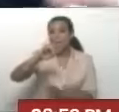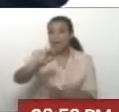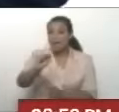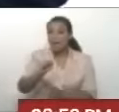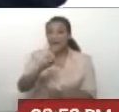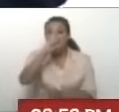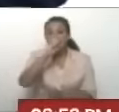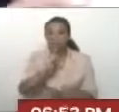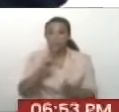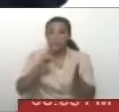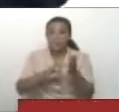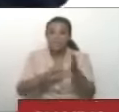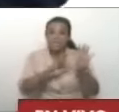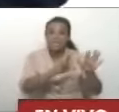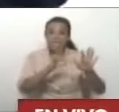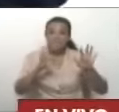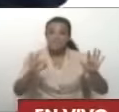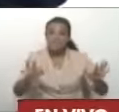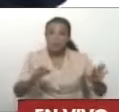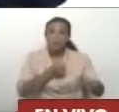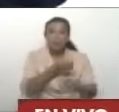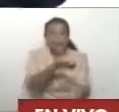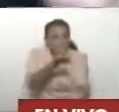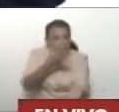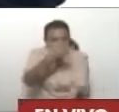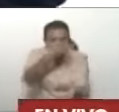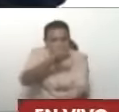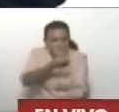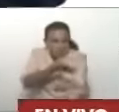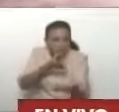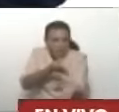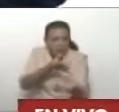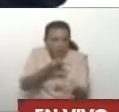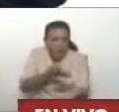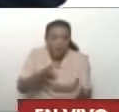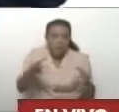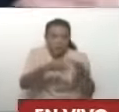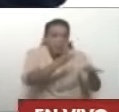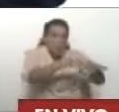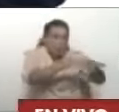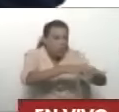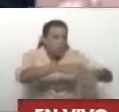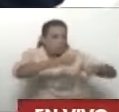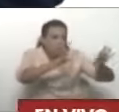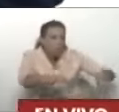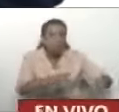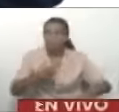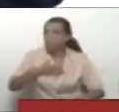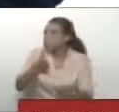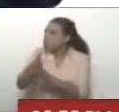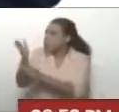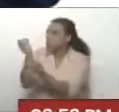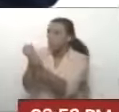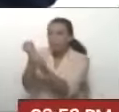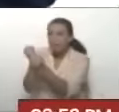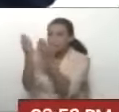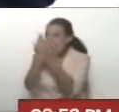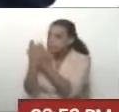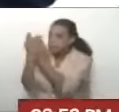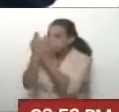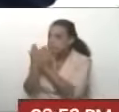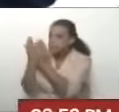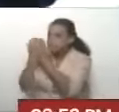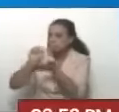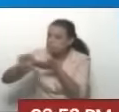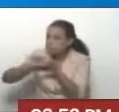año 2018 en medio de las guarimbas. Cuando había un movimiento de jóvenes que convocaban a dejar los estudios, nosotros estábamos ahí dando una batalla en el movimiento